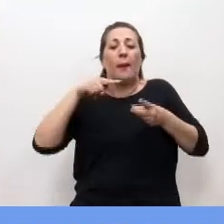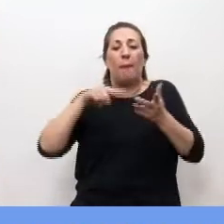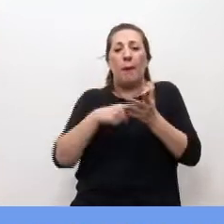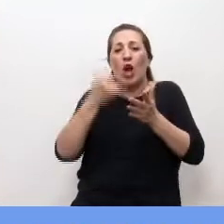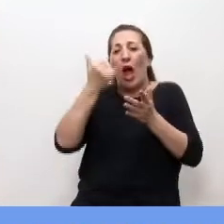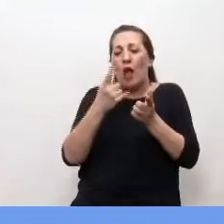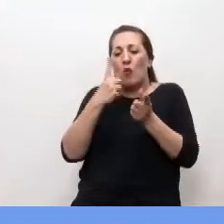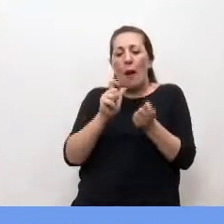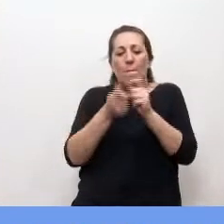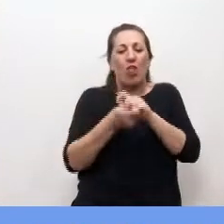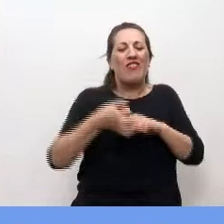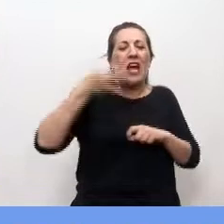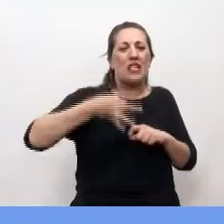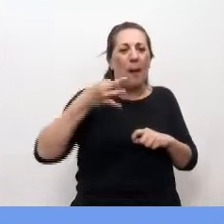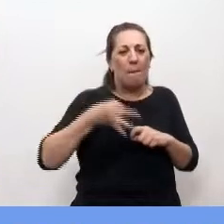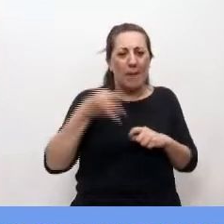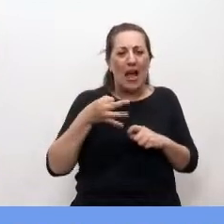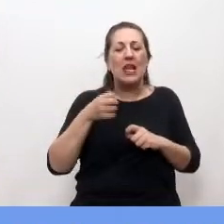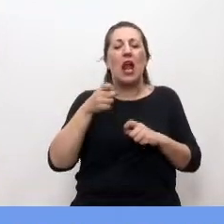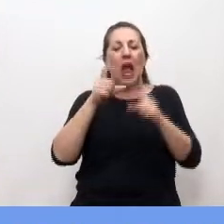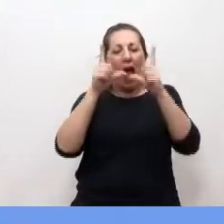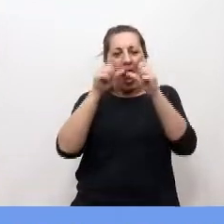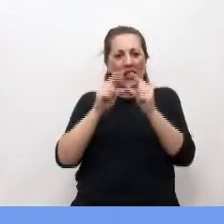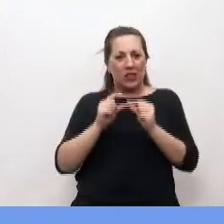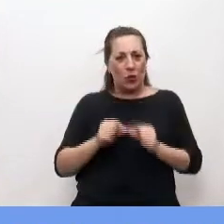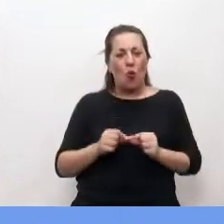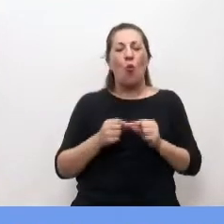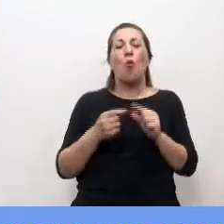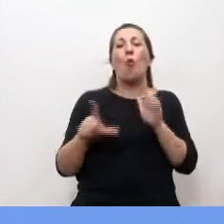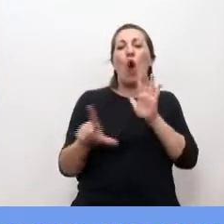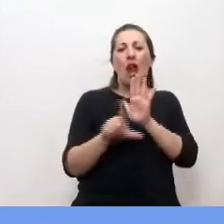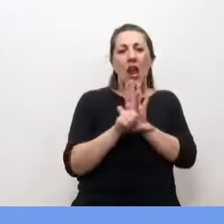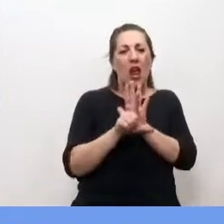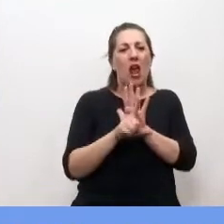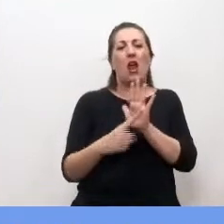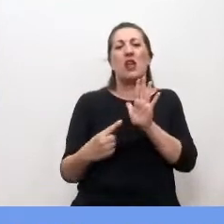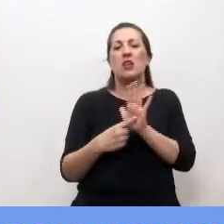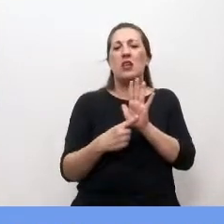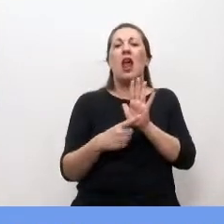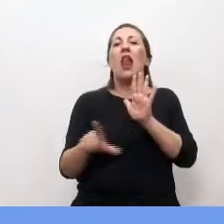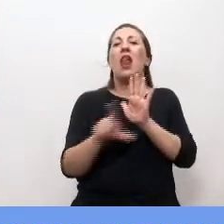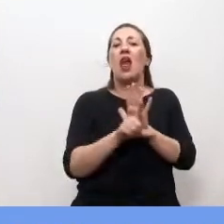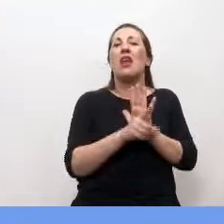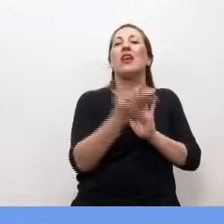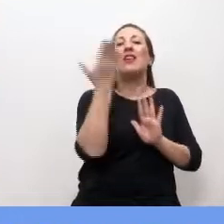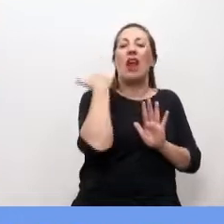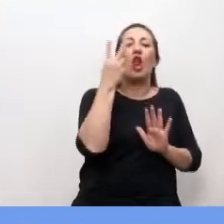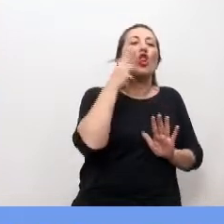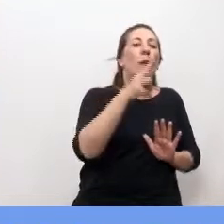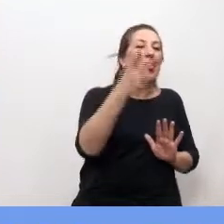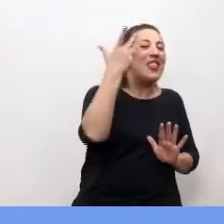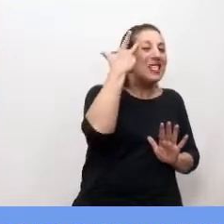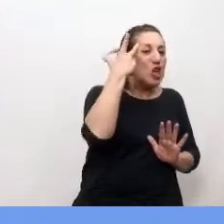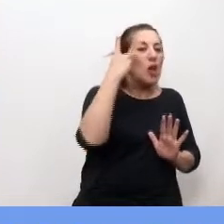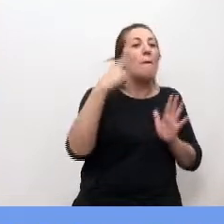específica de un par de artículos de una ley que se dio origen en el 18 pero que tuvo origen anterior